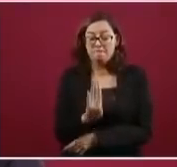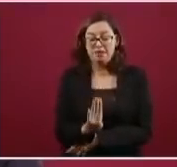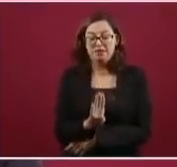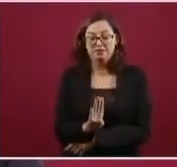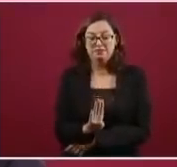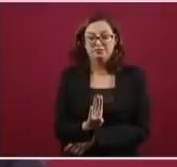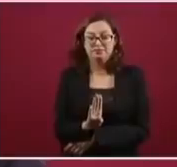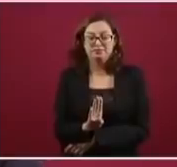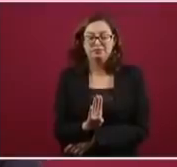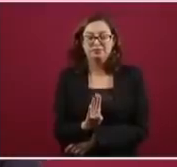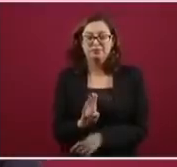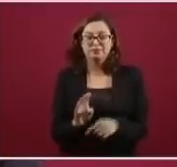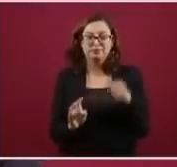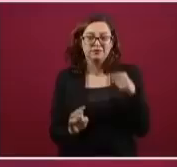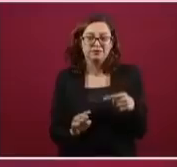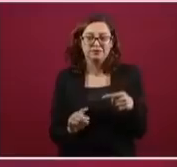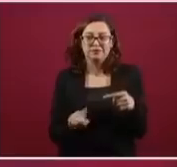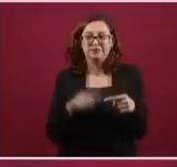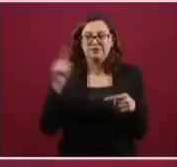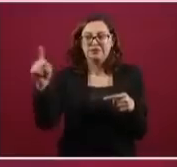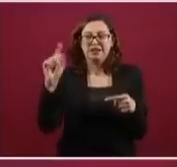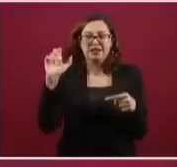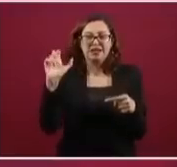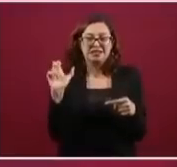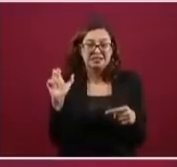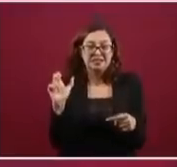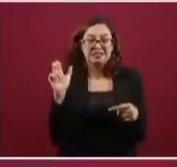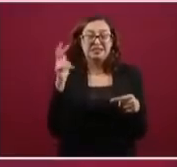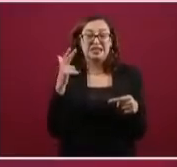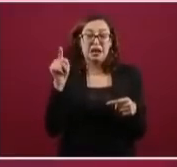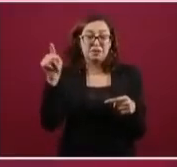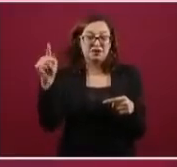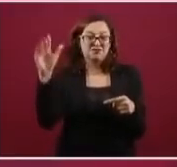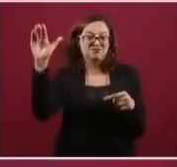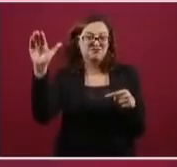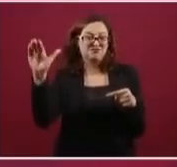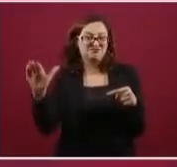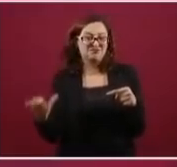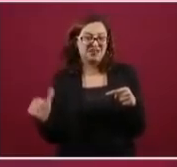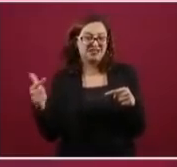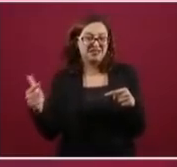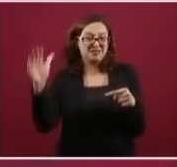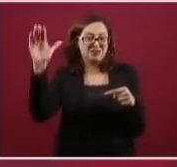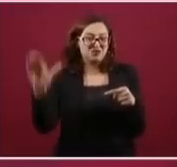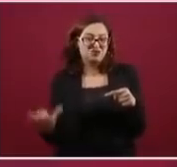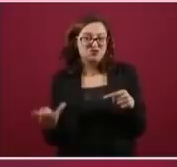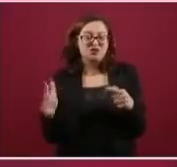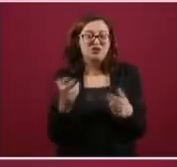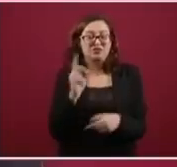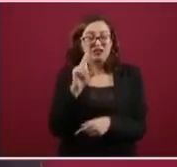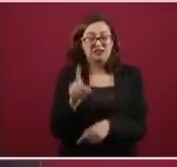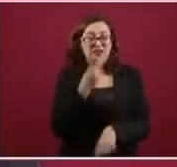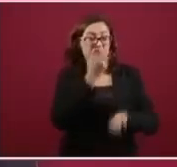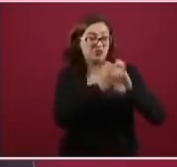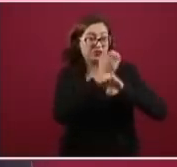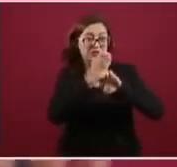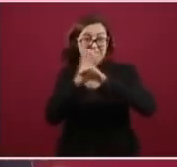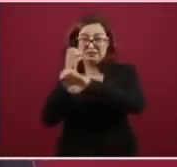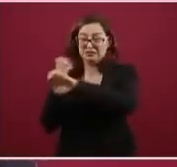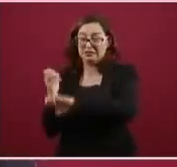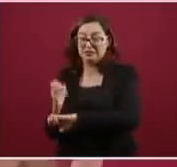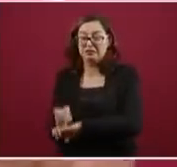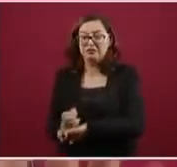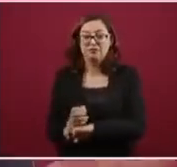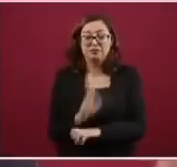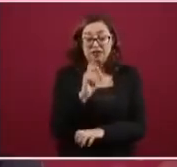casi 7 veces el pib per cápita de chapas de las 32 entidades federativas hay 31 cuyo